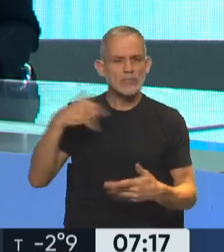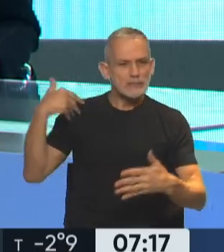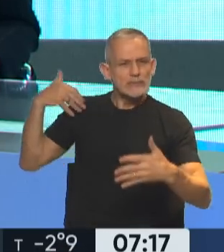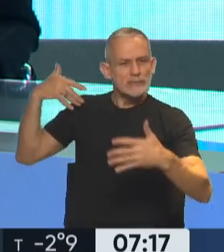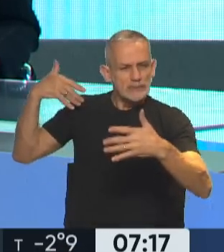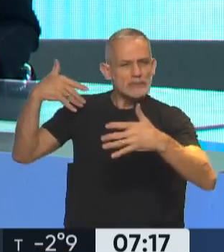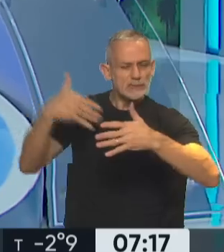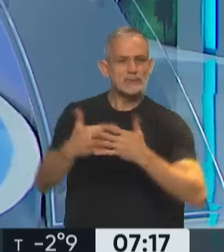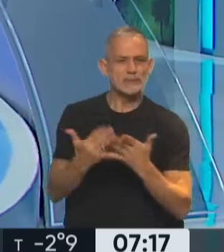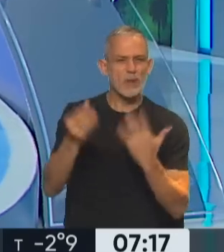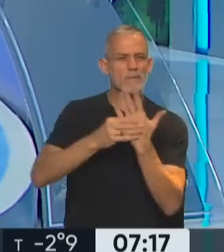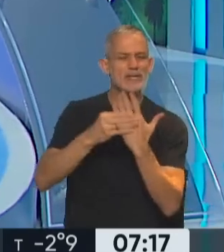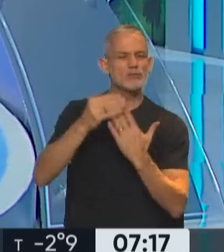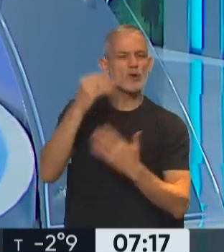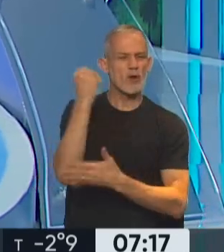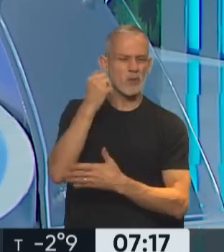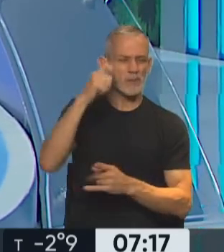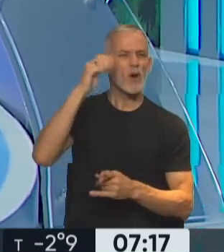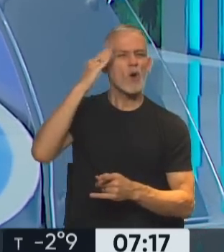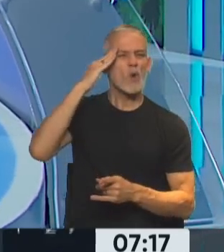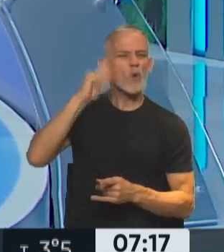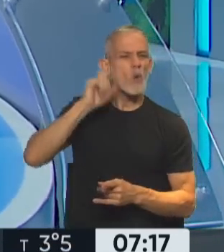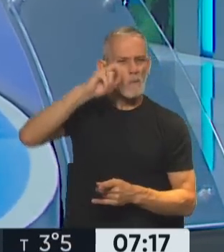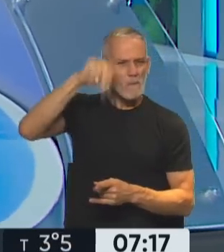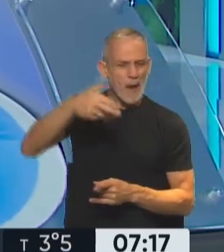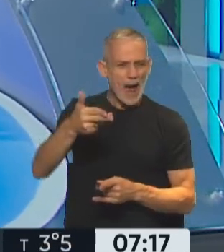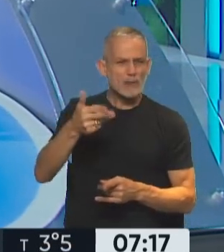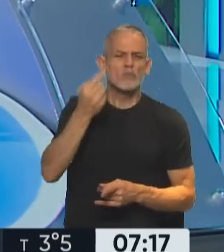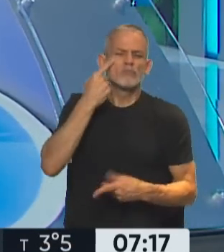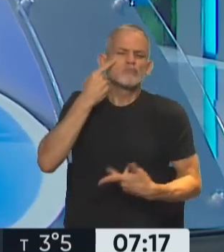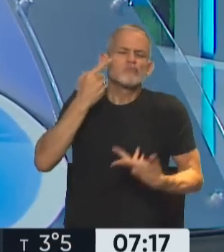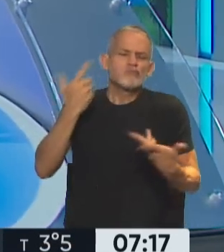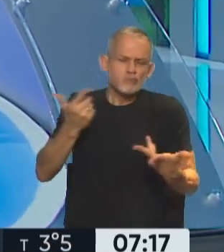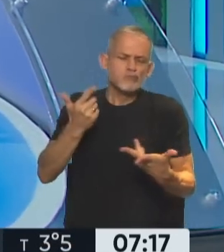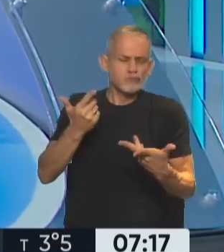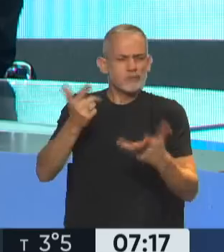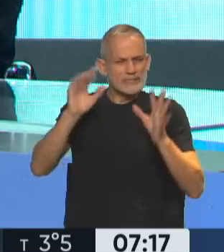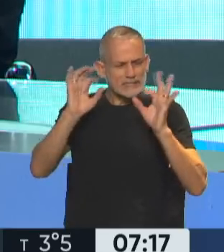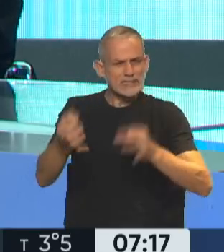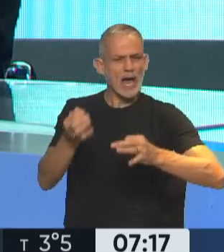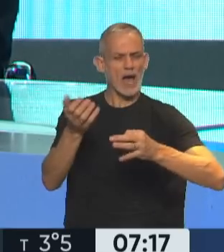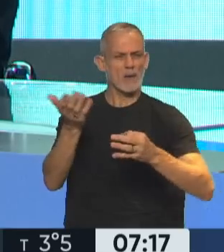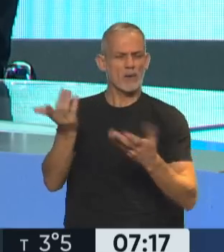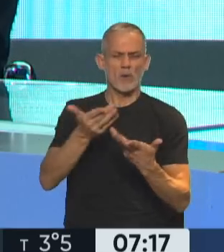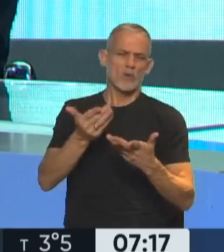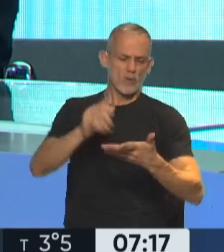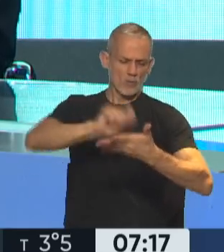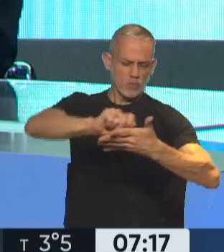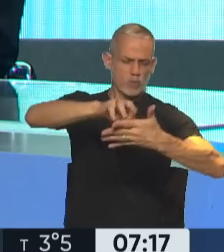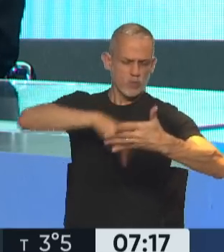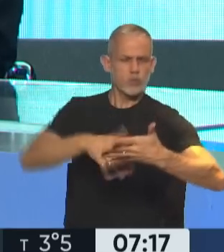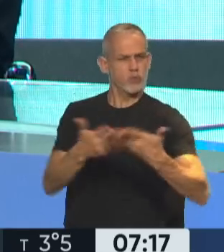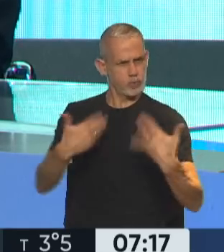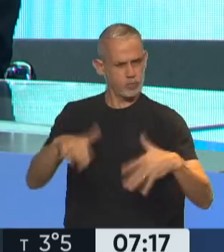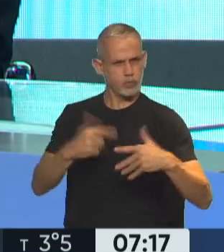Venimos de un Guzmán, un hombre con un profundo conocimiento académico, un hombre de papers, un hombre de consulta,